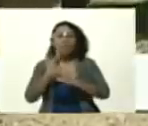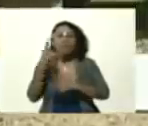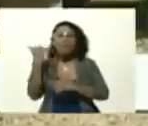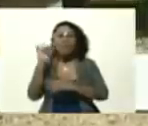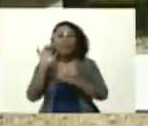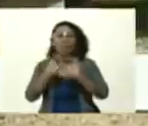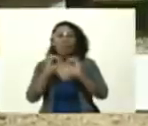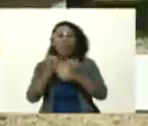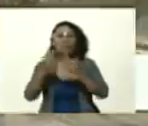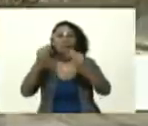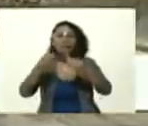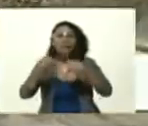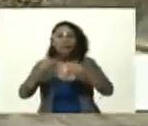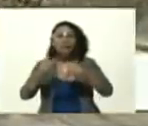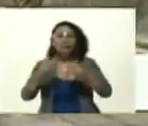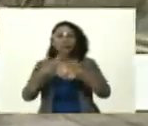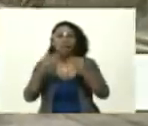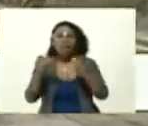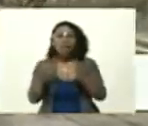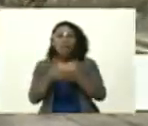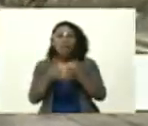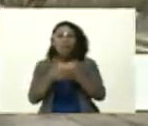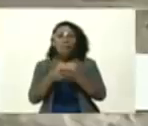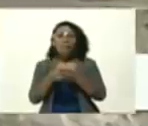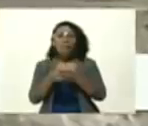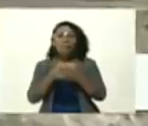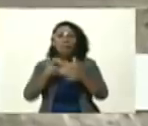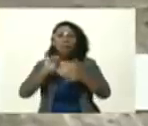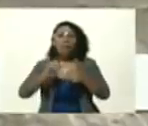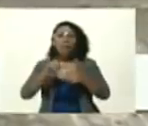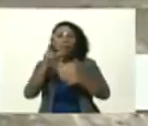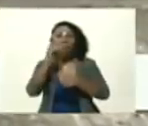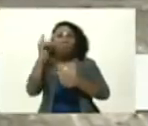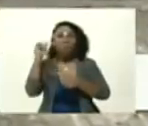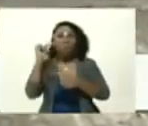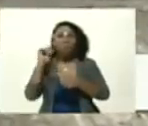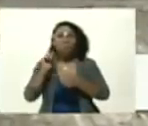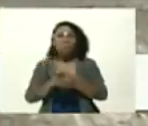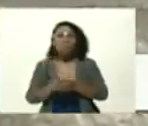acá. Todo el equipo de ingenieros, ingenieras,